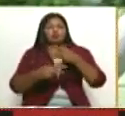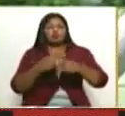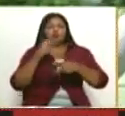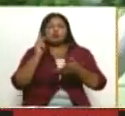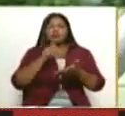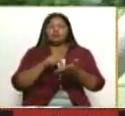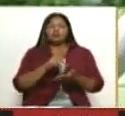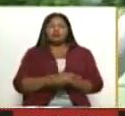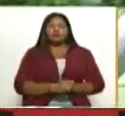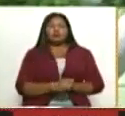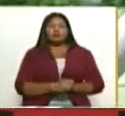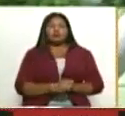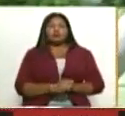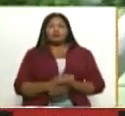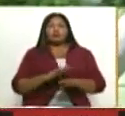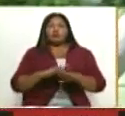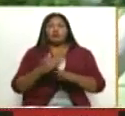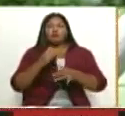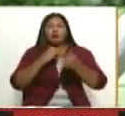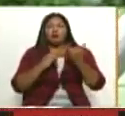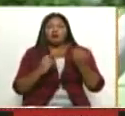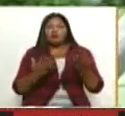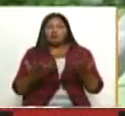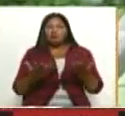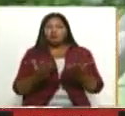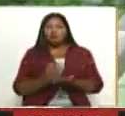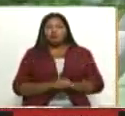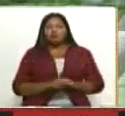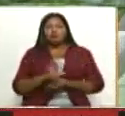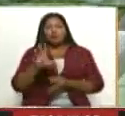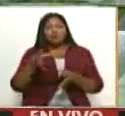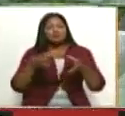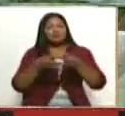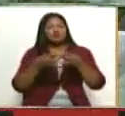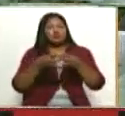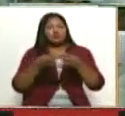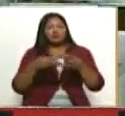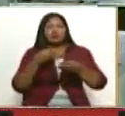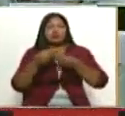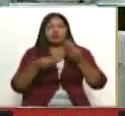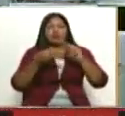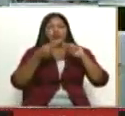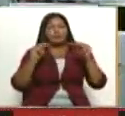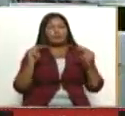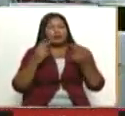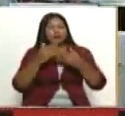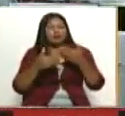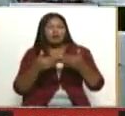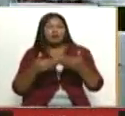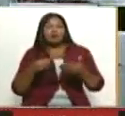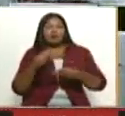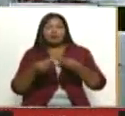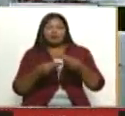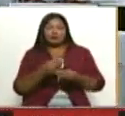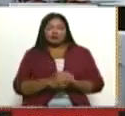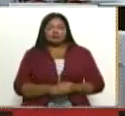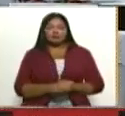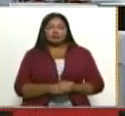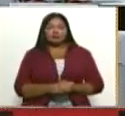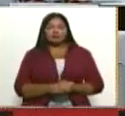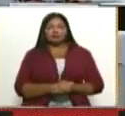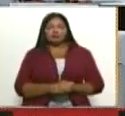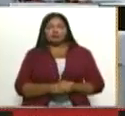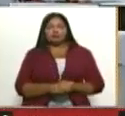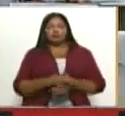participación. Porque en últimas esta mesa y la paz, eso no va a ser producto